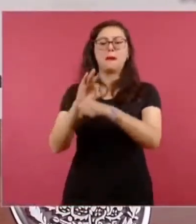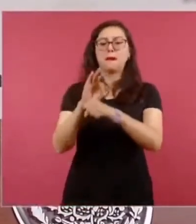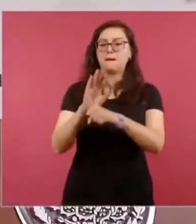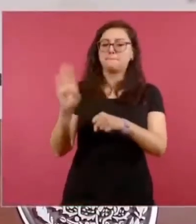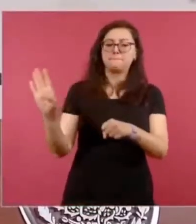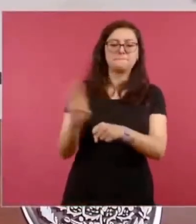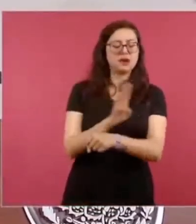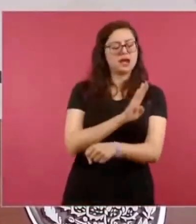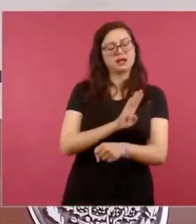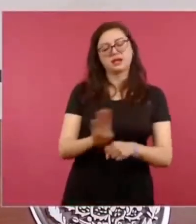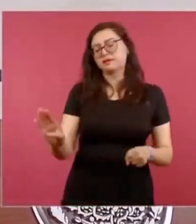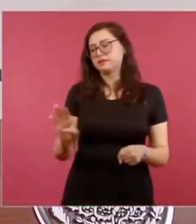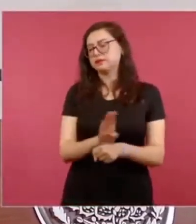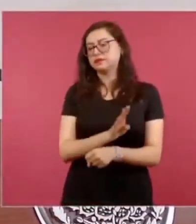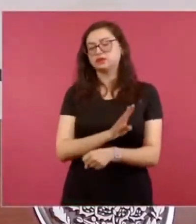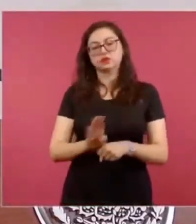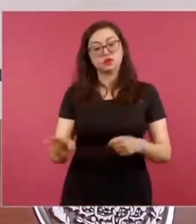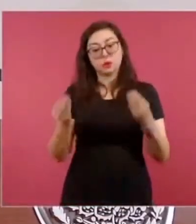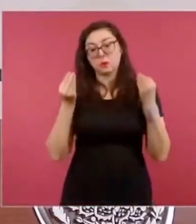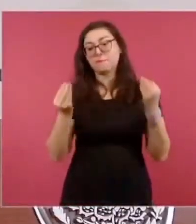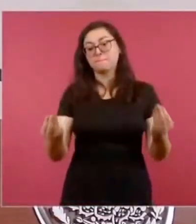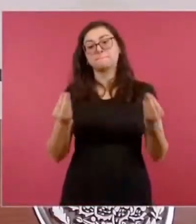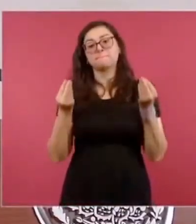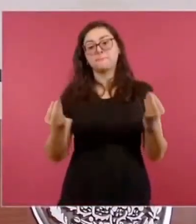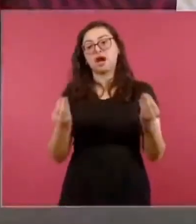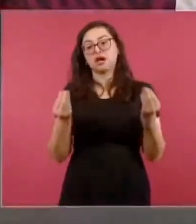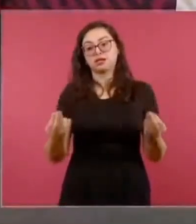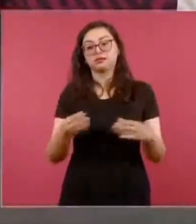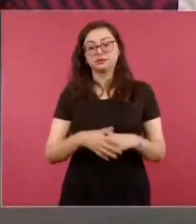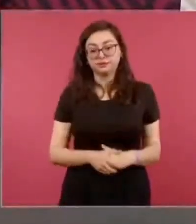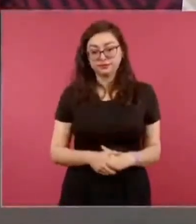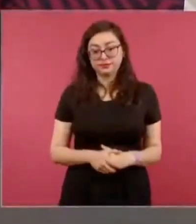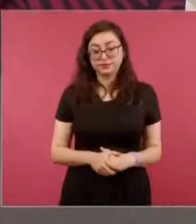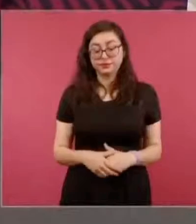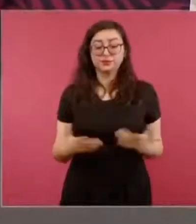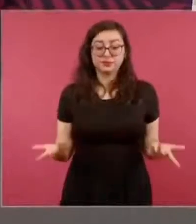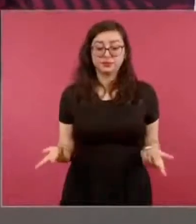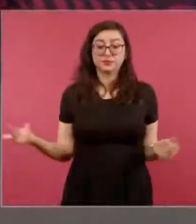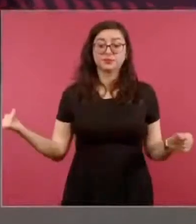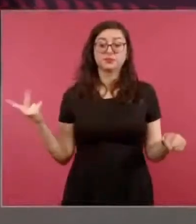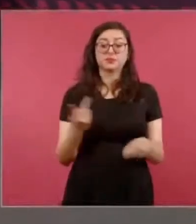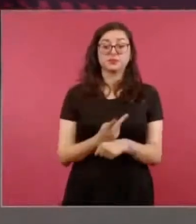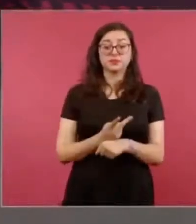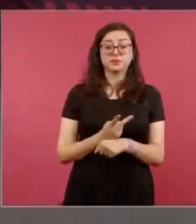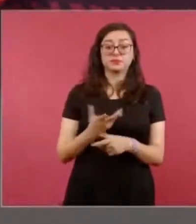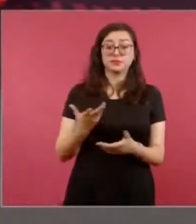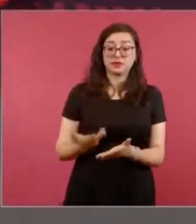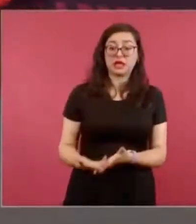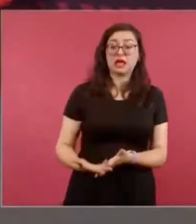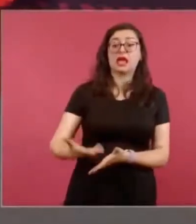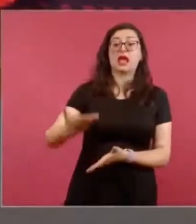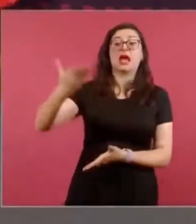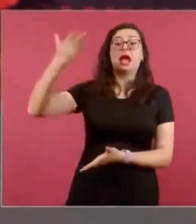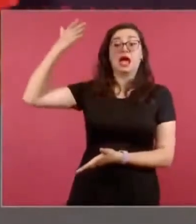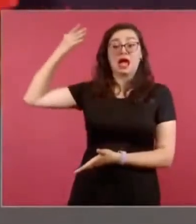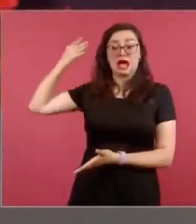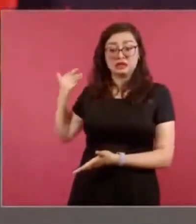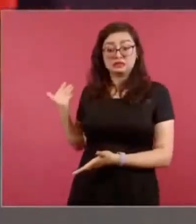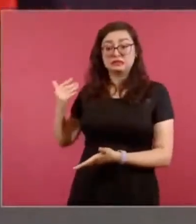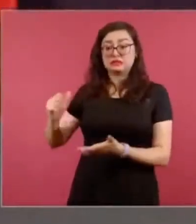Esa reforma es para corregir un agravio,